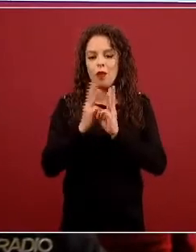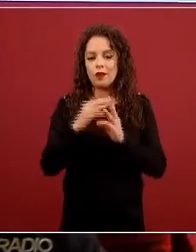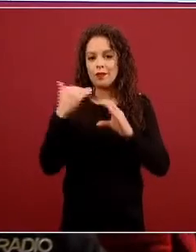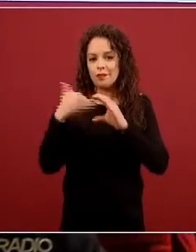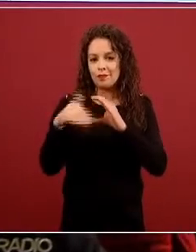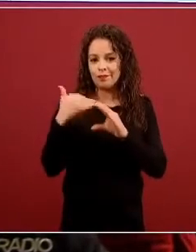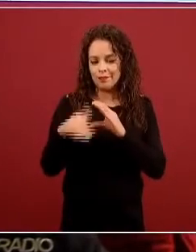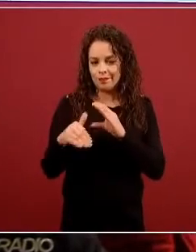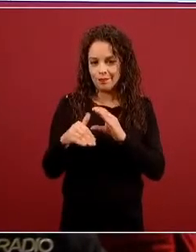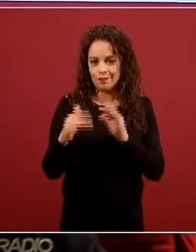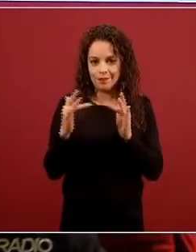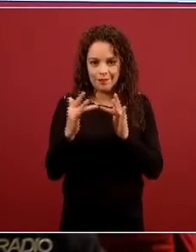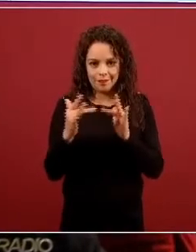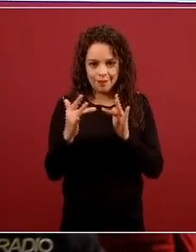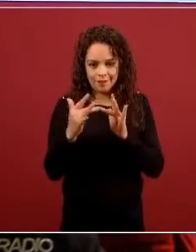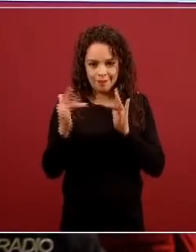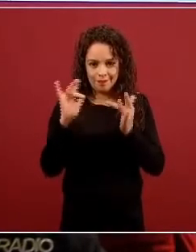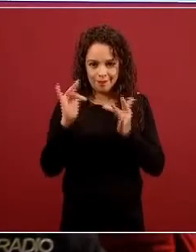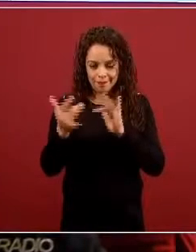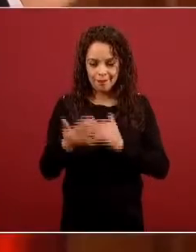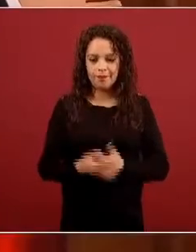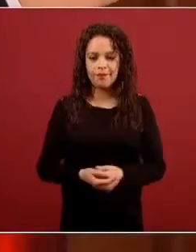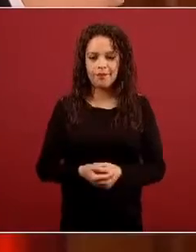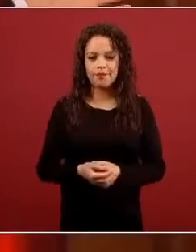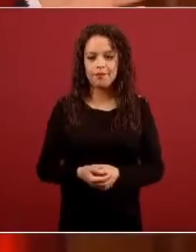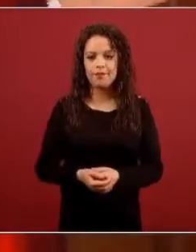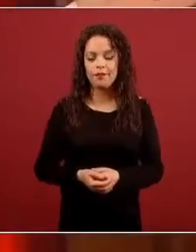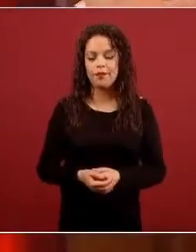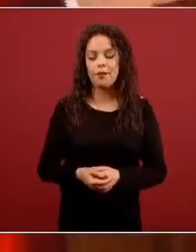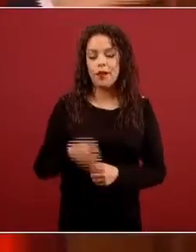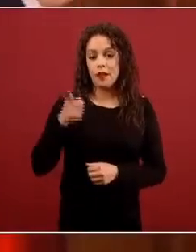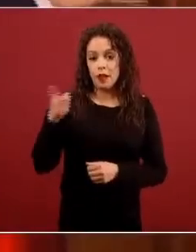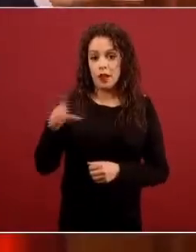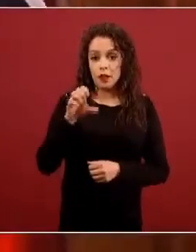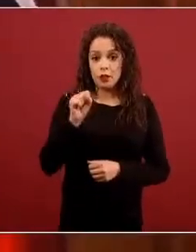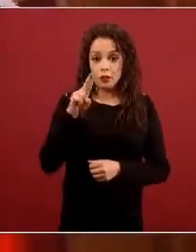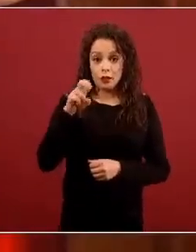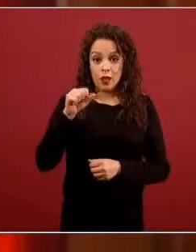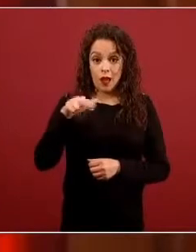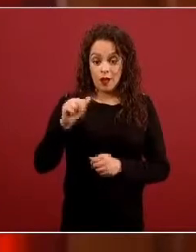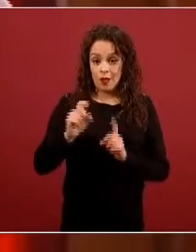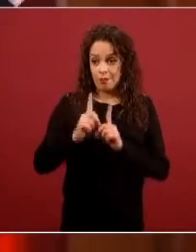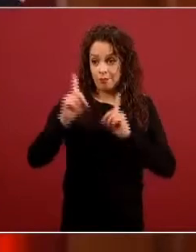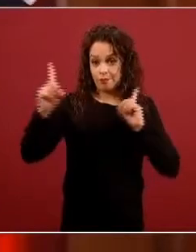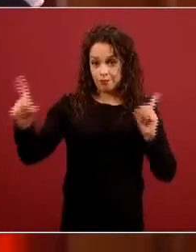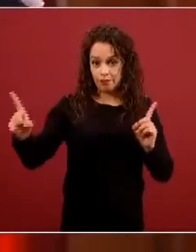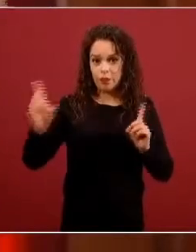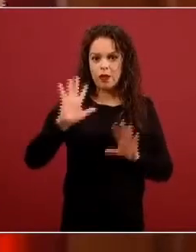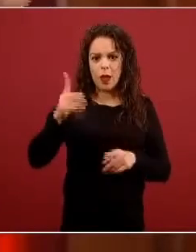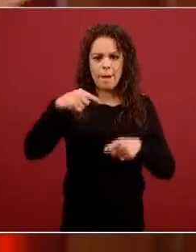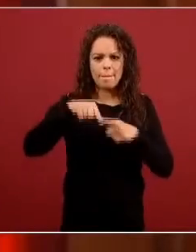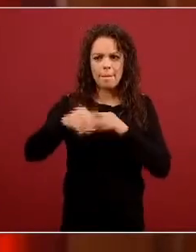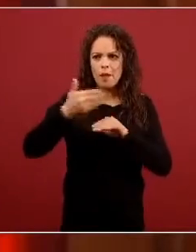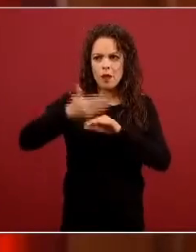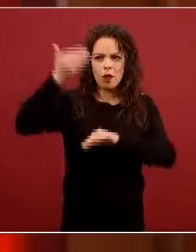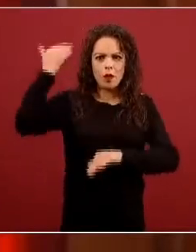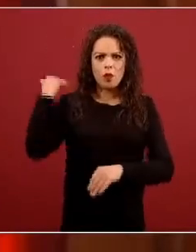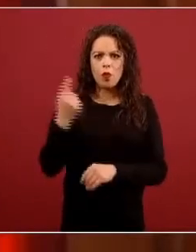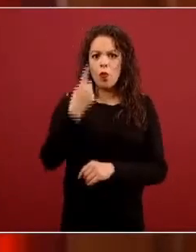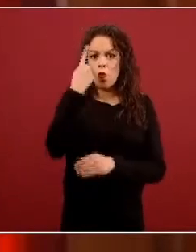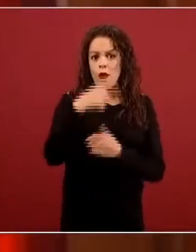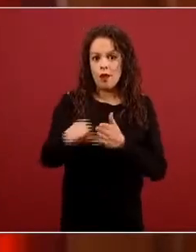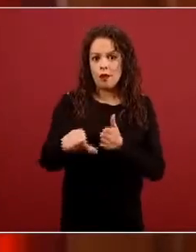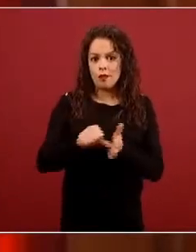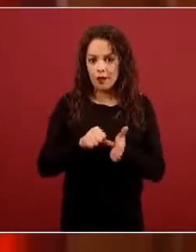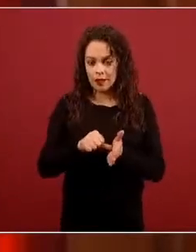Susana Distancia ya nació hace un mes. Nació hace un mes y ha tenido múltiples actividades,